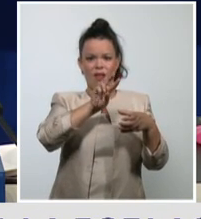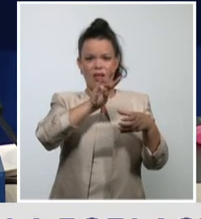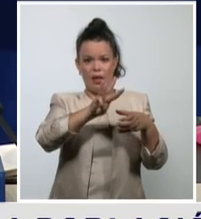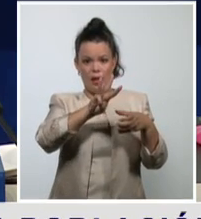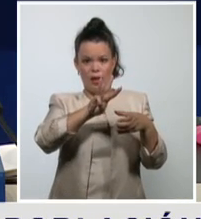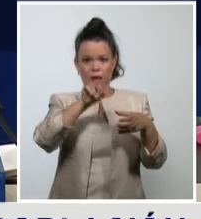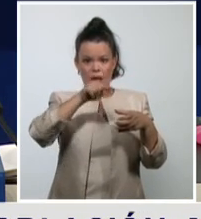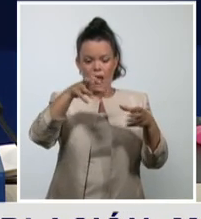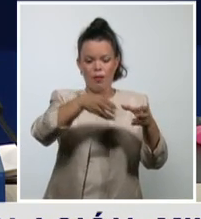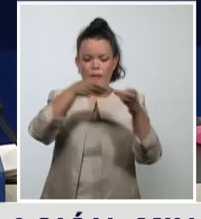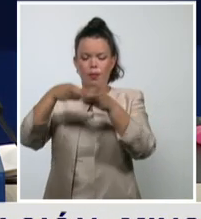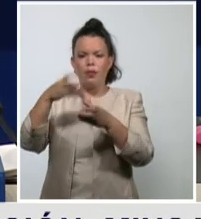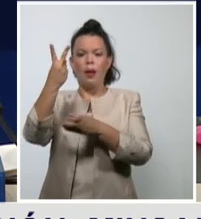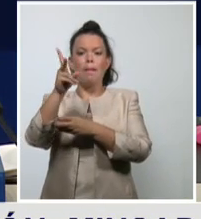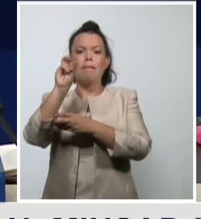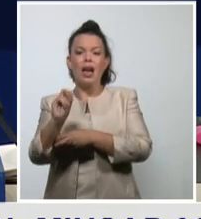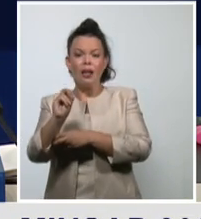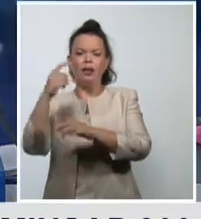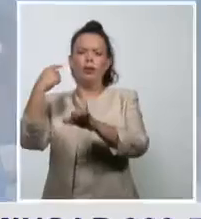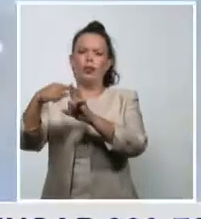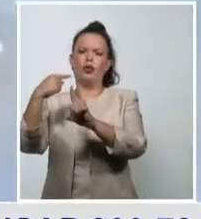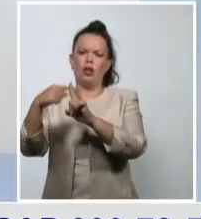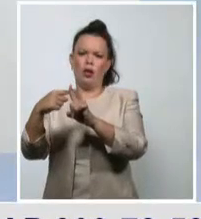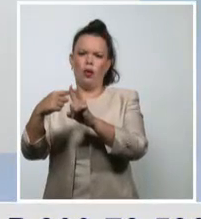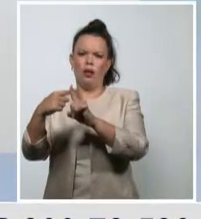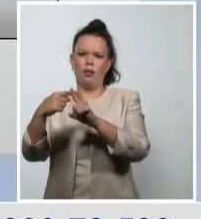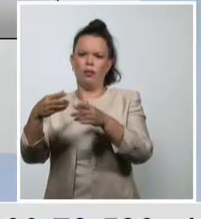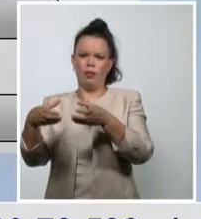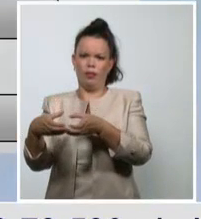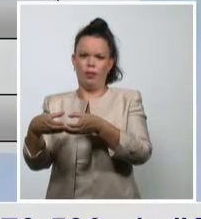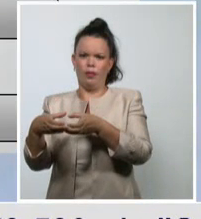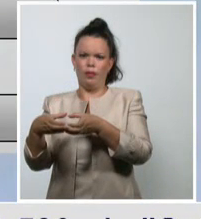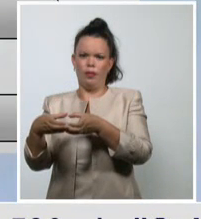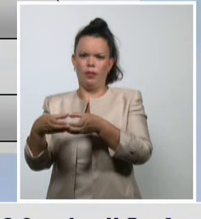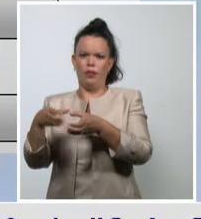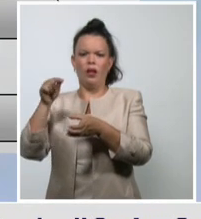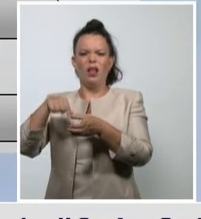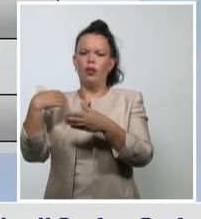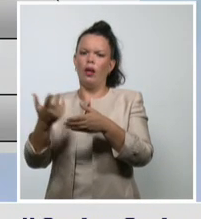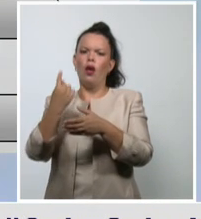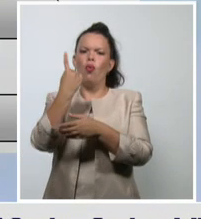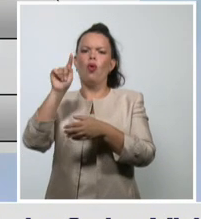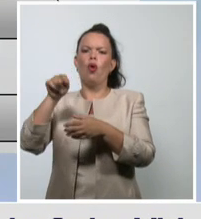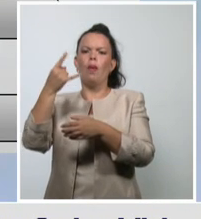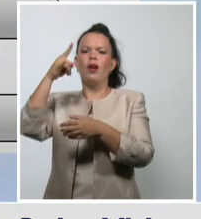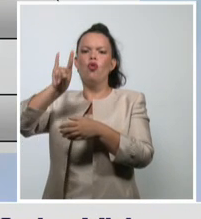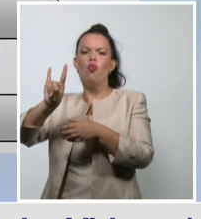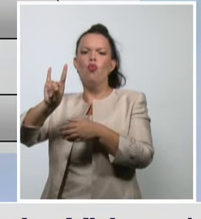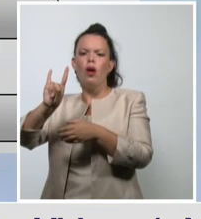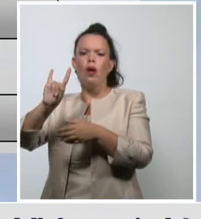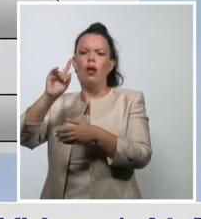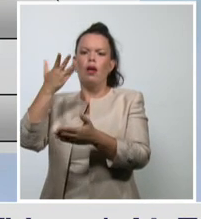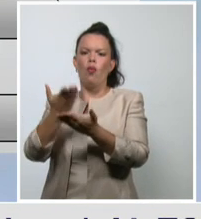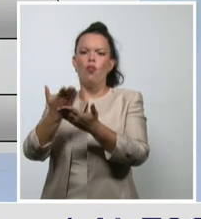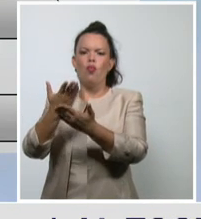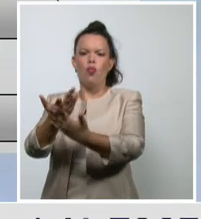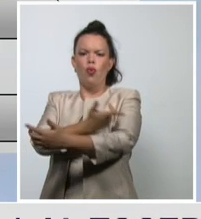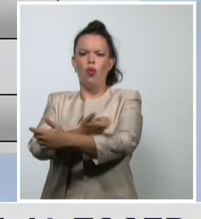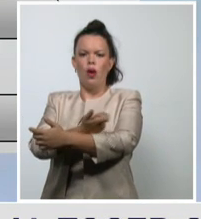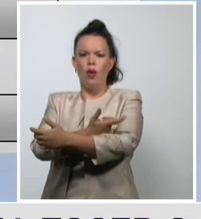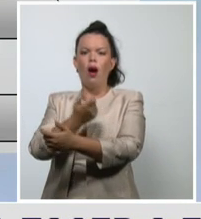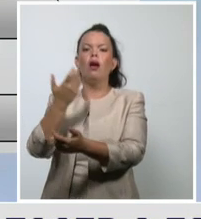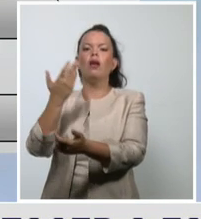resultaron positivas. Esto representa el 1,9% de las muestras procesadas